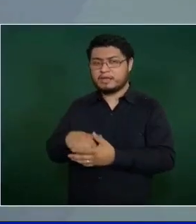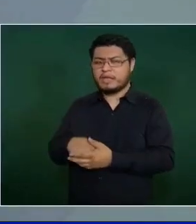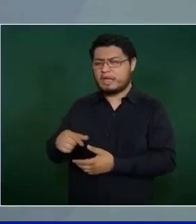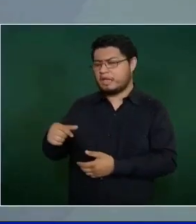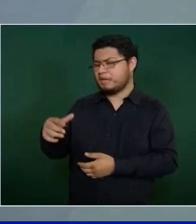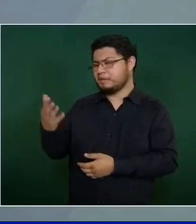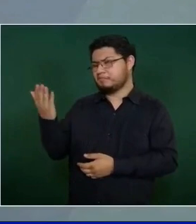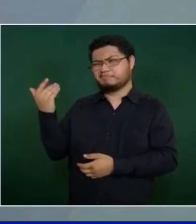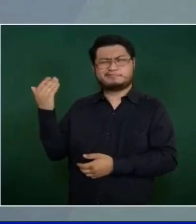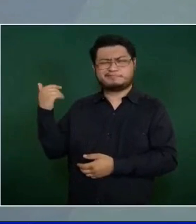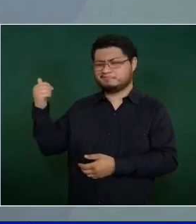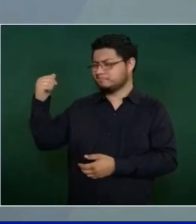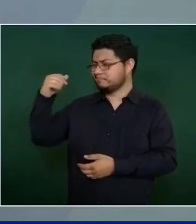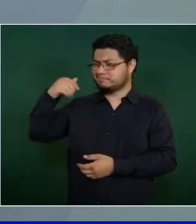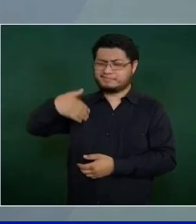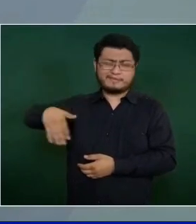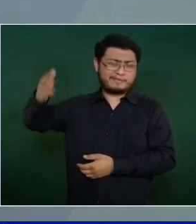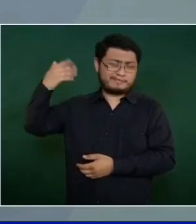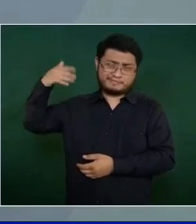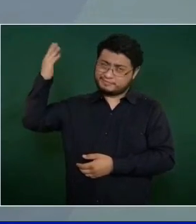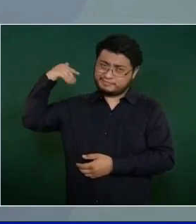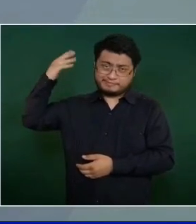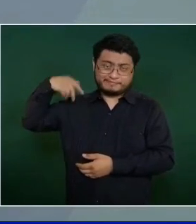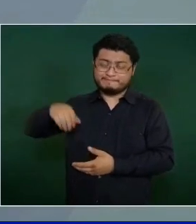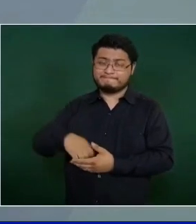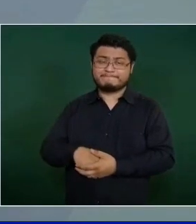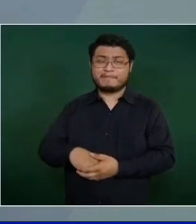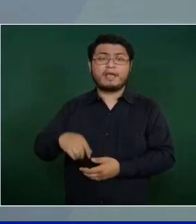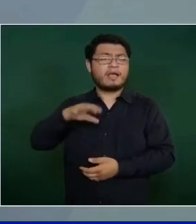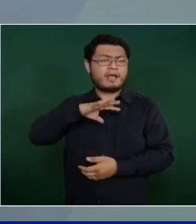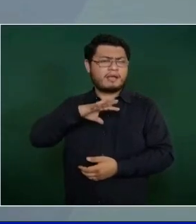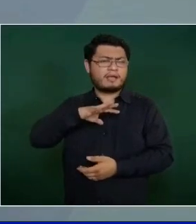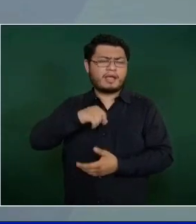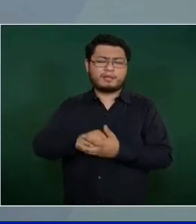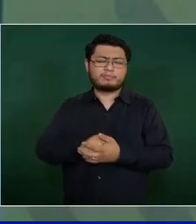había mucha simulación.